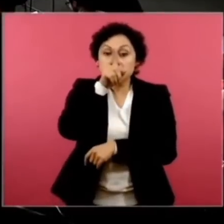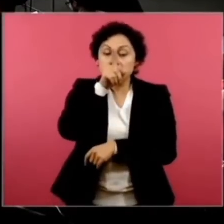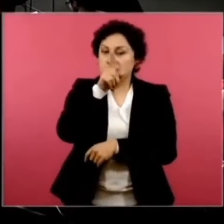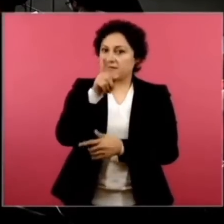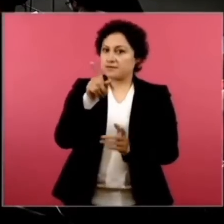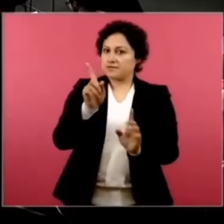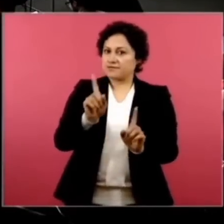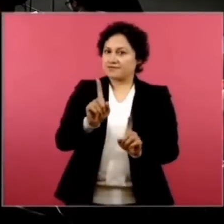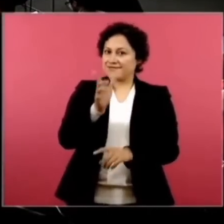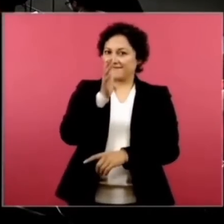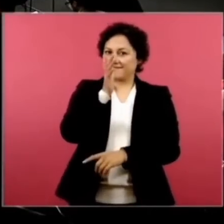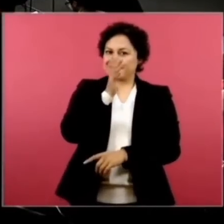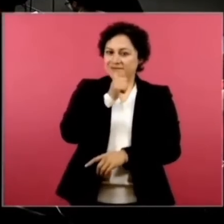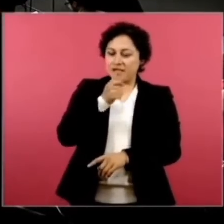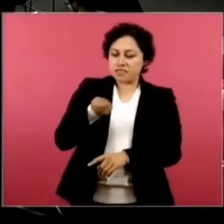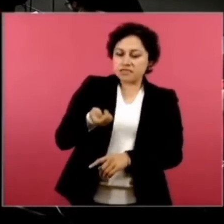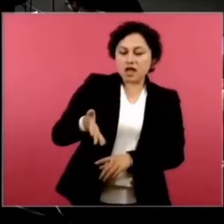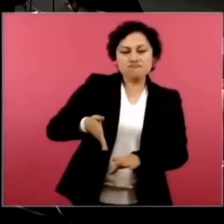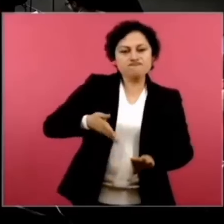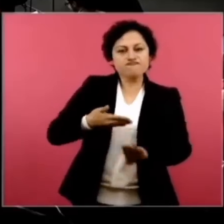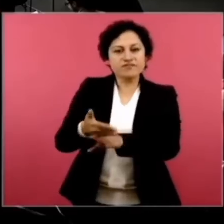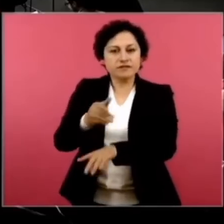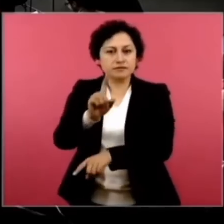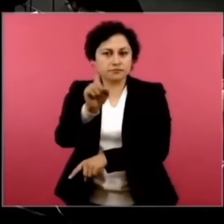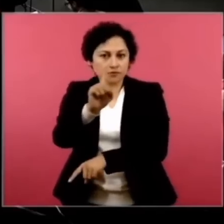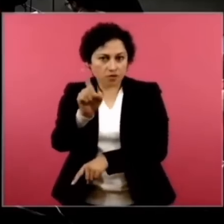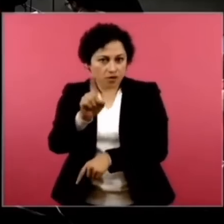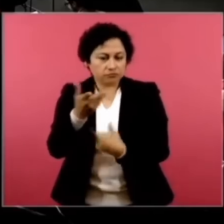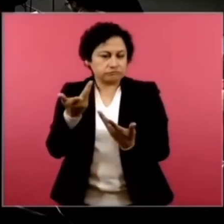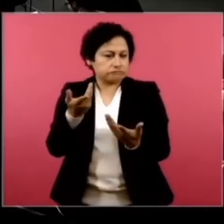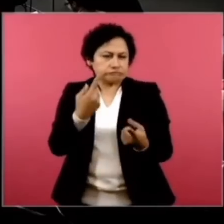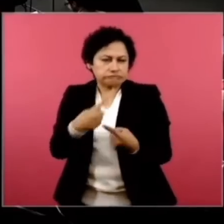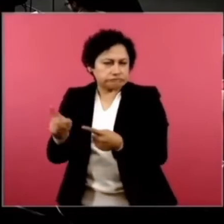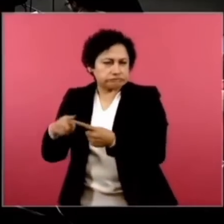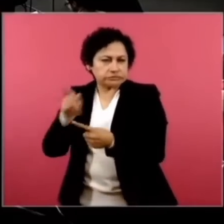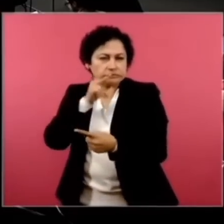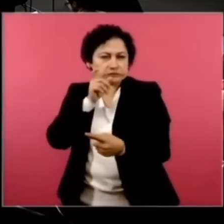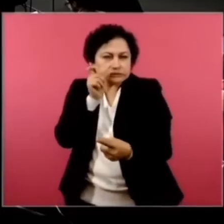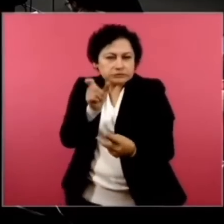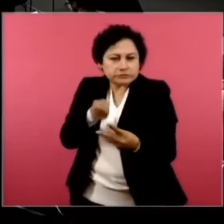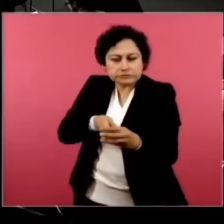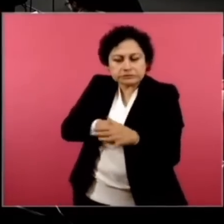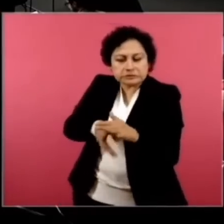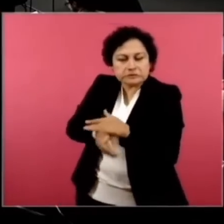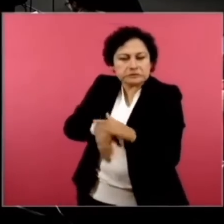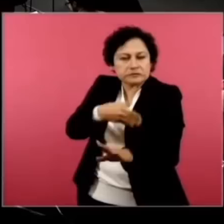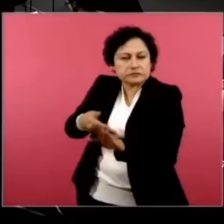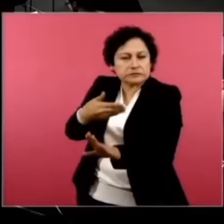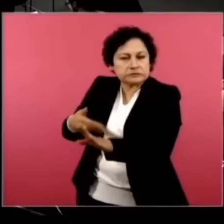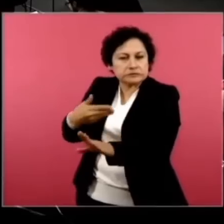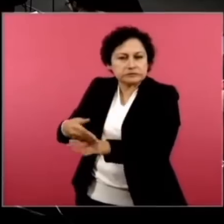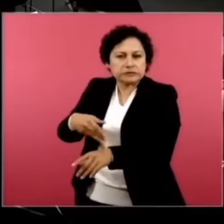Y que, sí, maicean a los periodistas. Y el sobre,